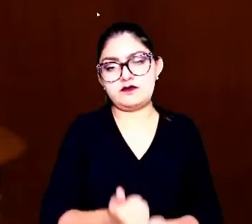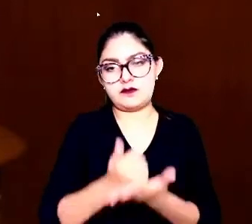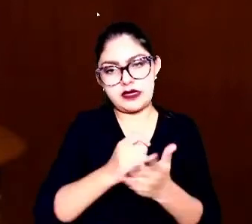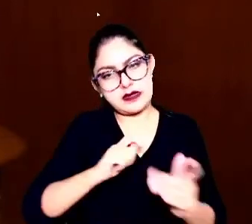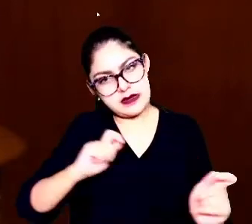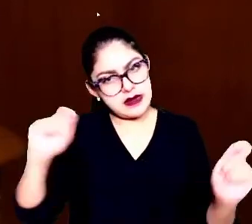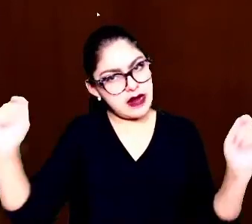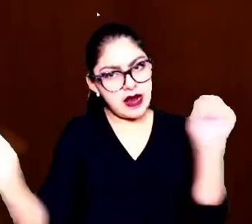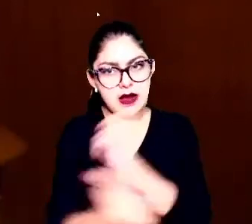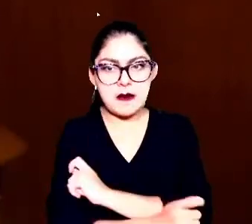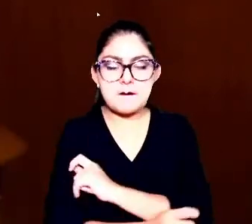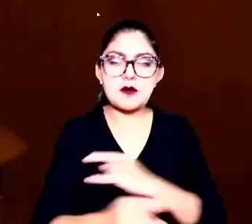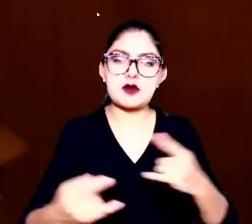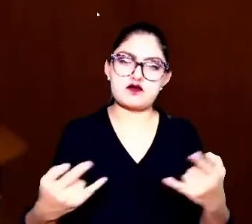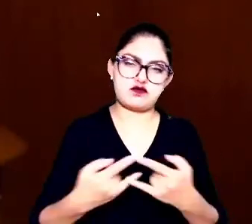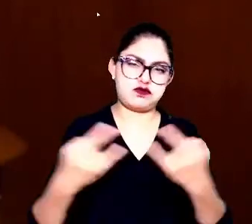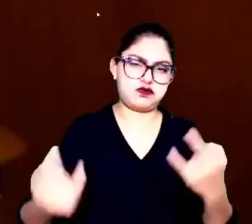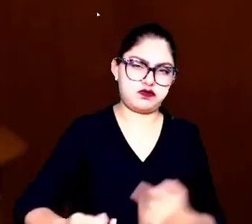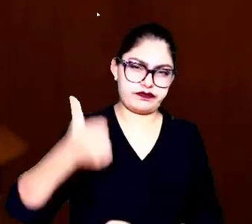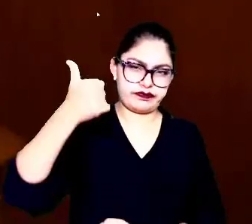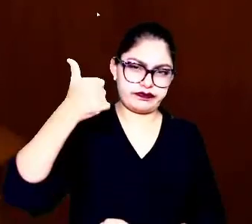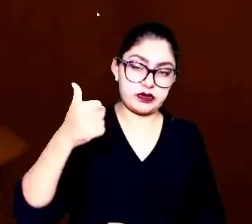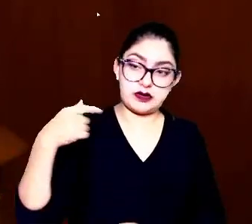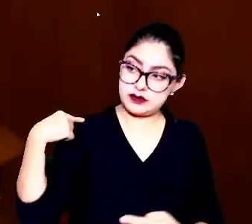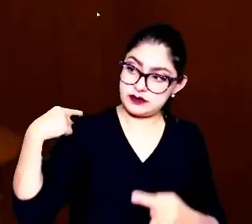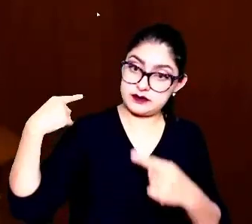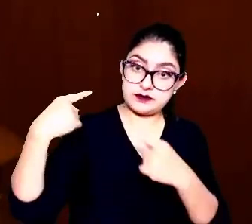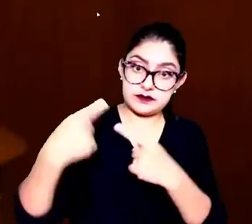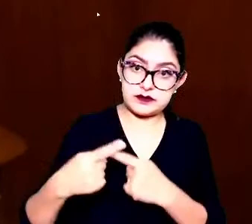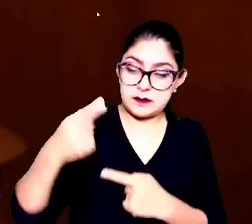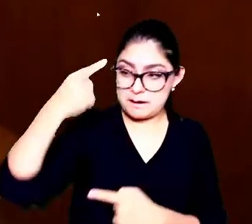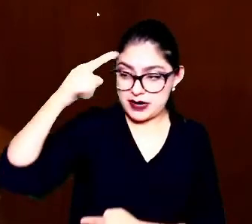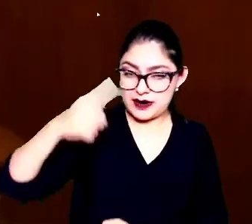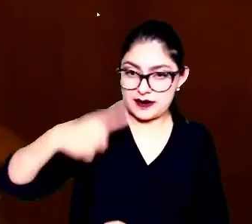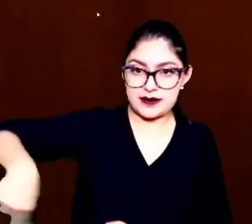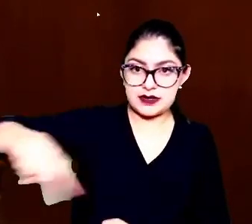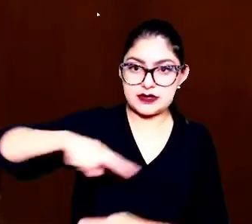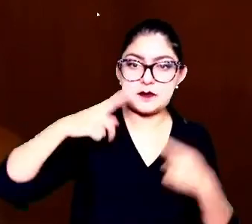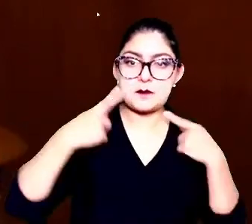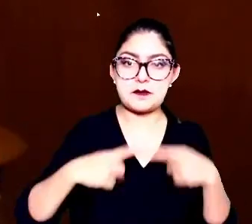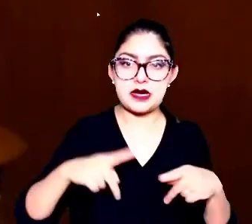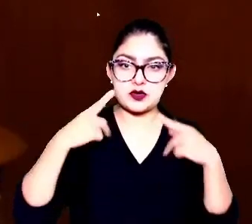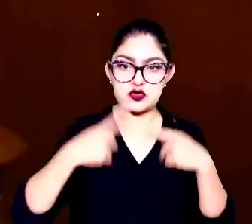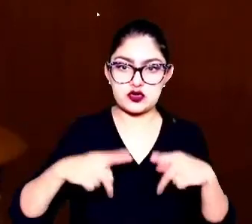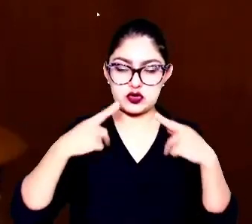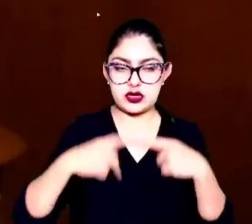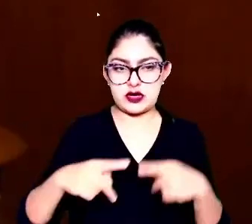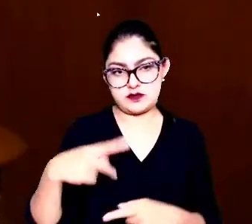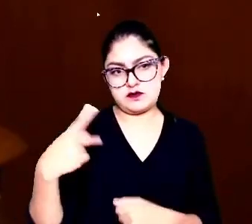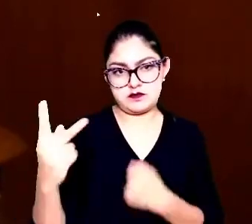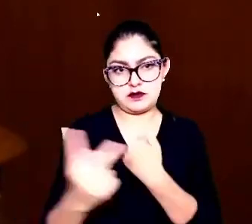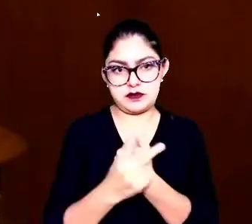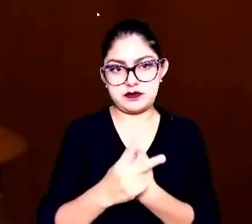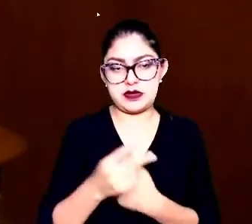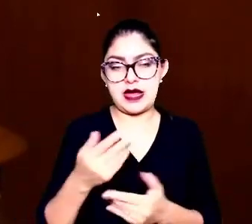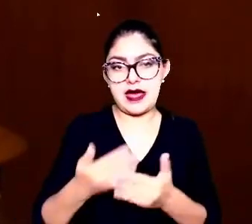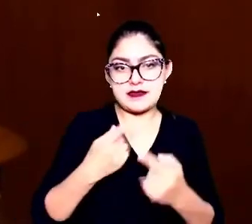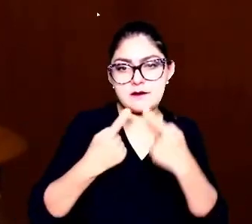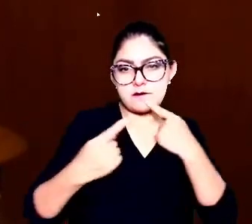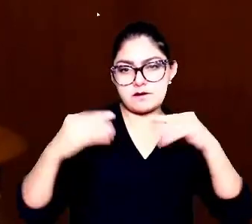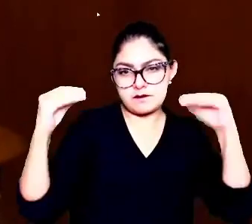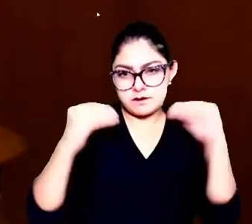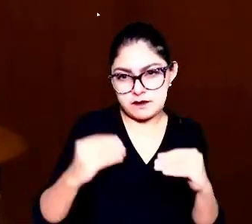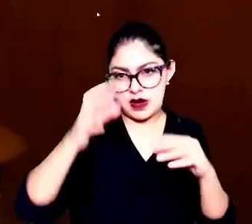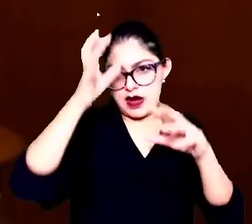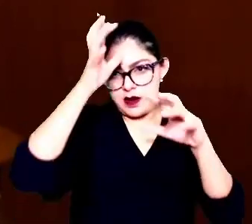país dado sus objetivos y el consenso unánime para su aprobación en este reciente paradigma